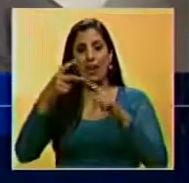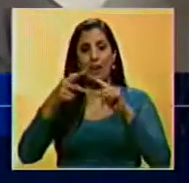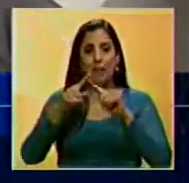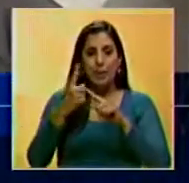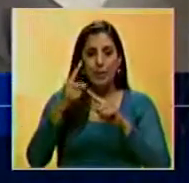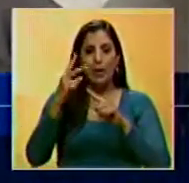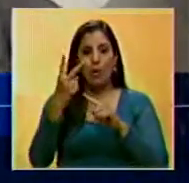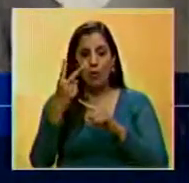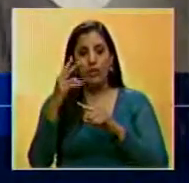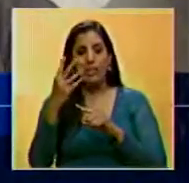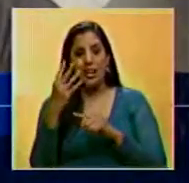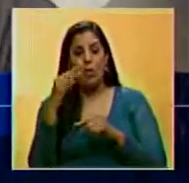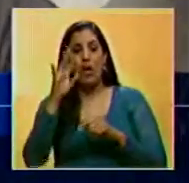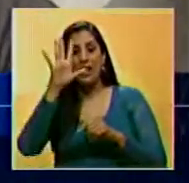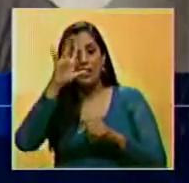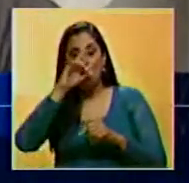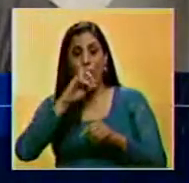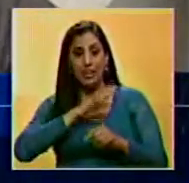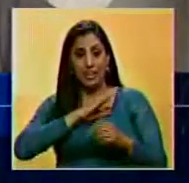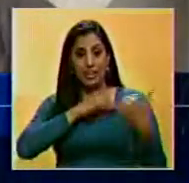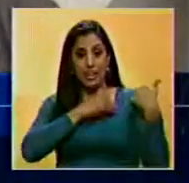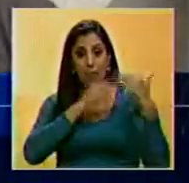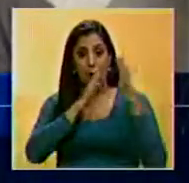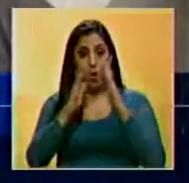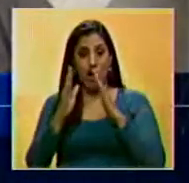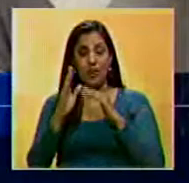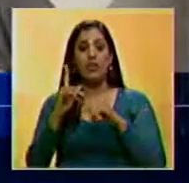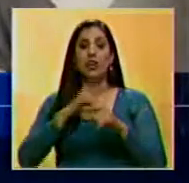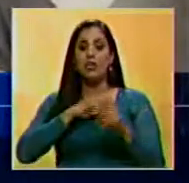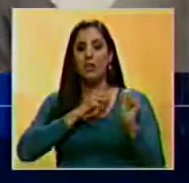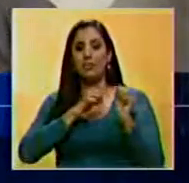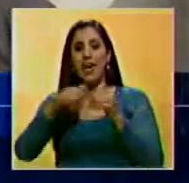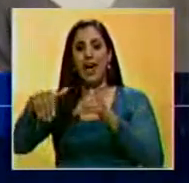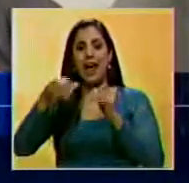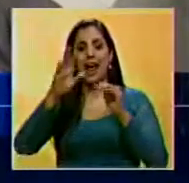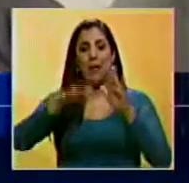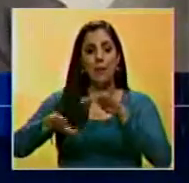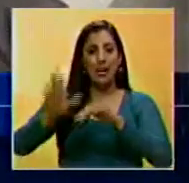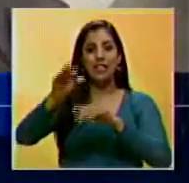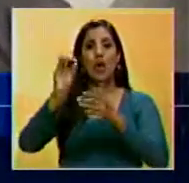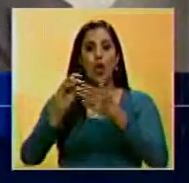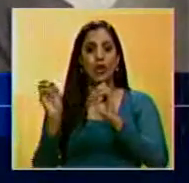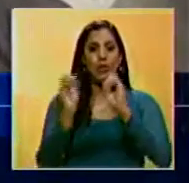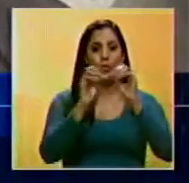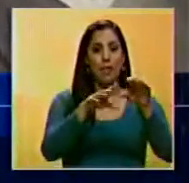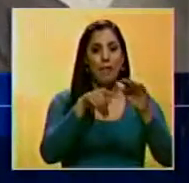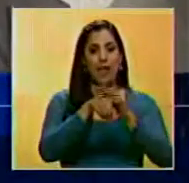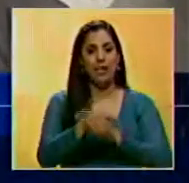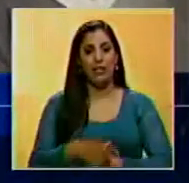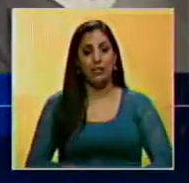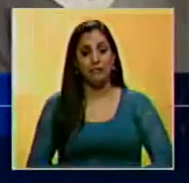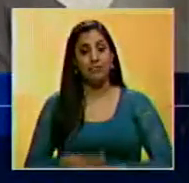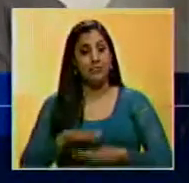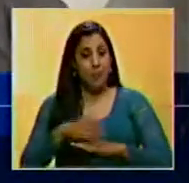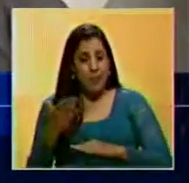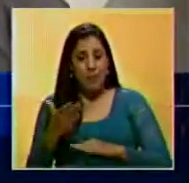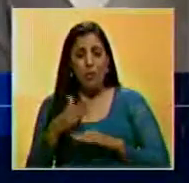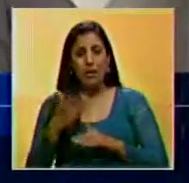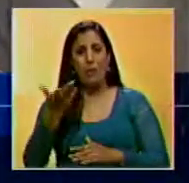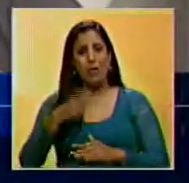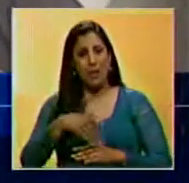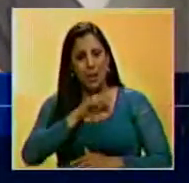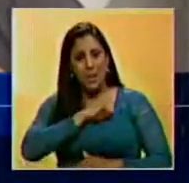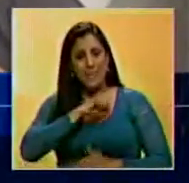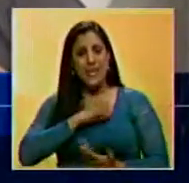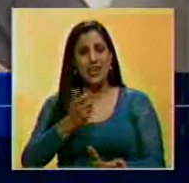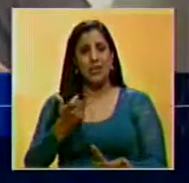primero, el cuarto, el quinto año, que me corresponda según mi horario, y me los llevo a la cancha, y luego los vuelvo a traer otra vez adentro. ¿Por qué? Por miedo